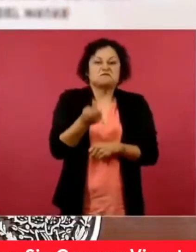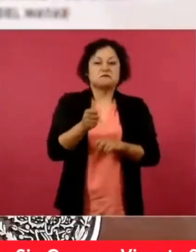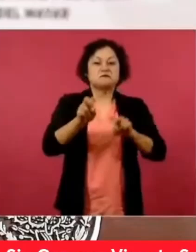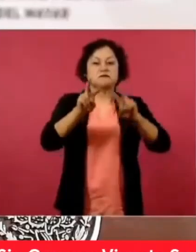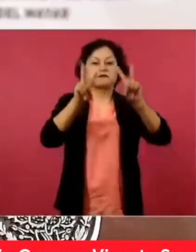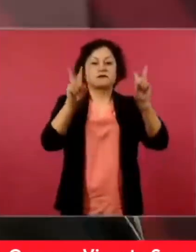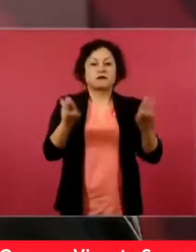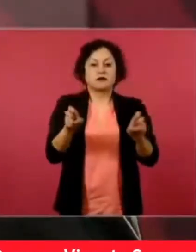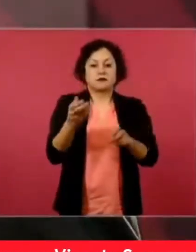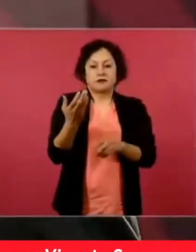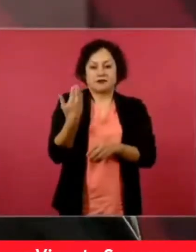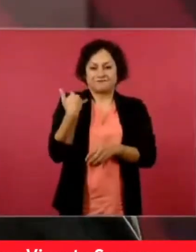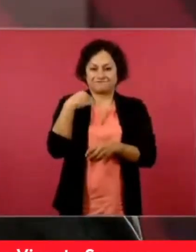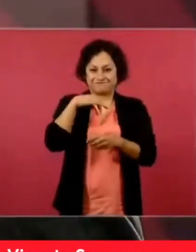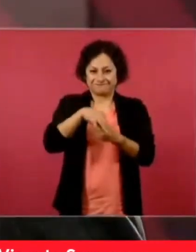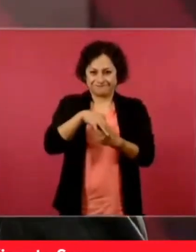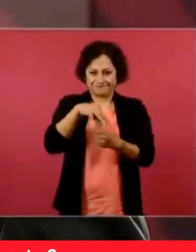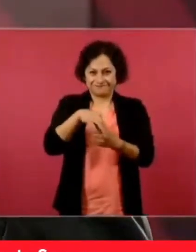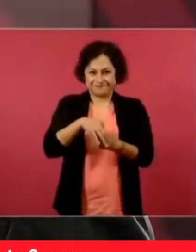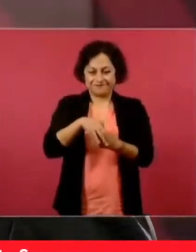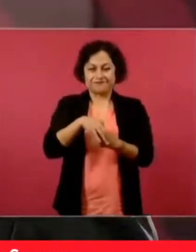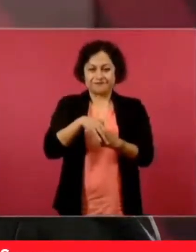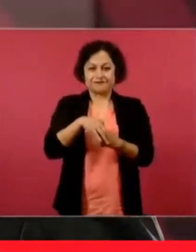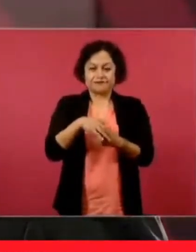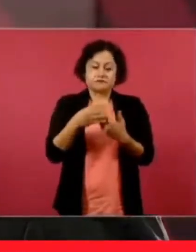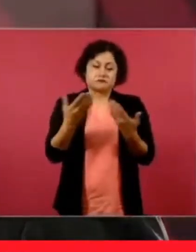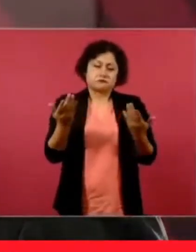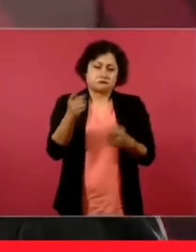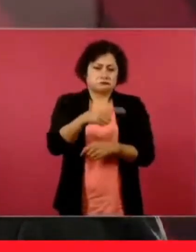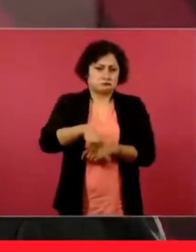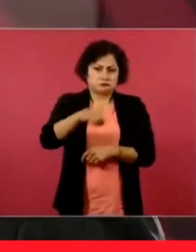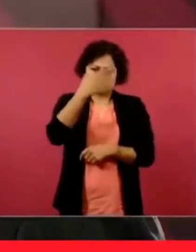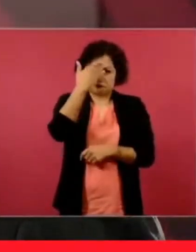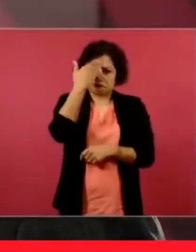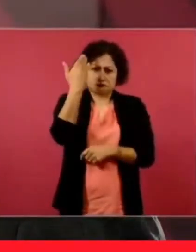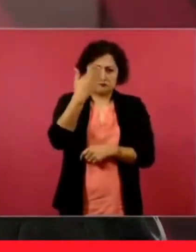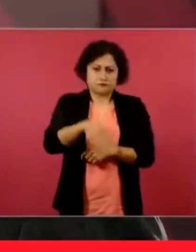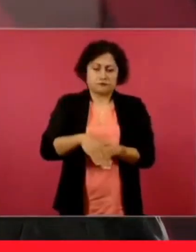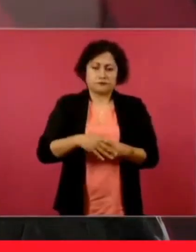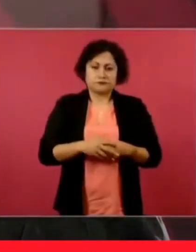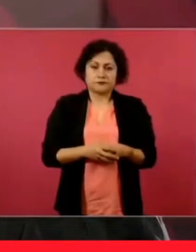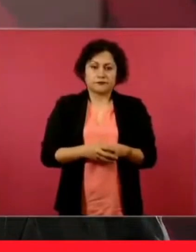es de dominio público,